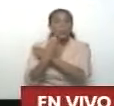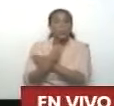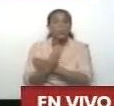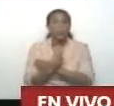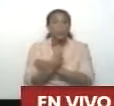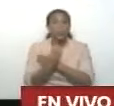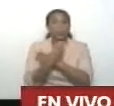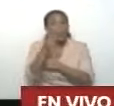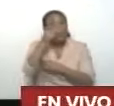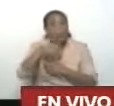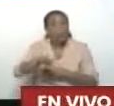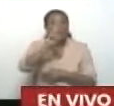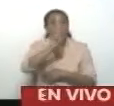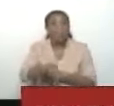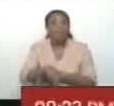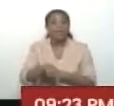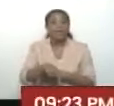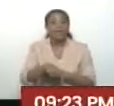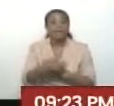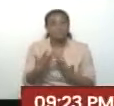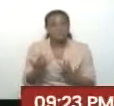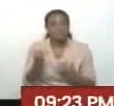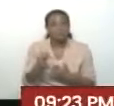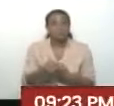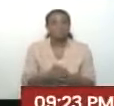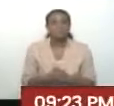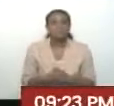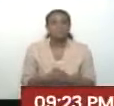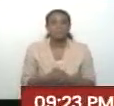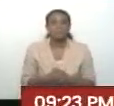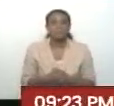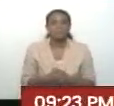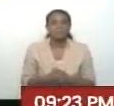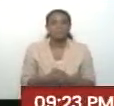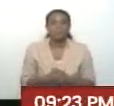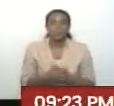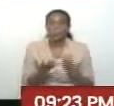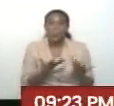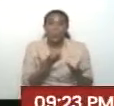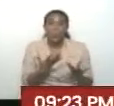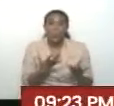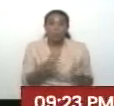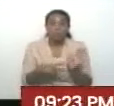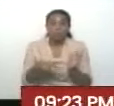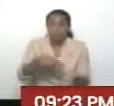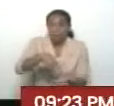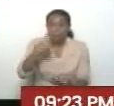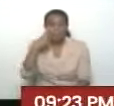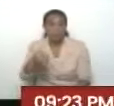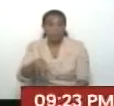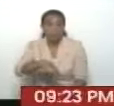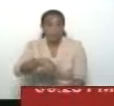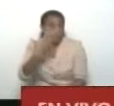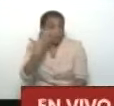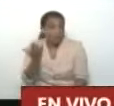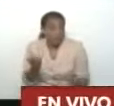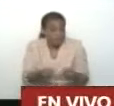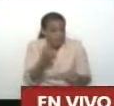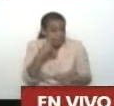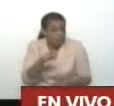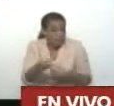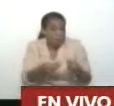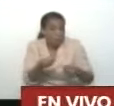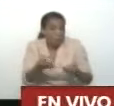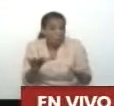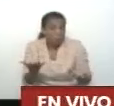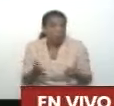y protege a nuestro pueblo, que es lo más grande. Y no te puedes ir sin echar una bailadita aquí. Vamos ahí. ¿Ah? Vamos